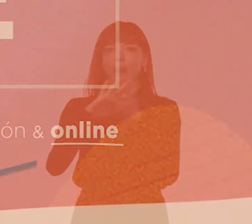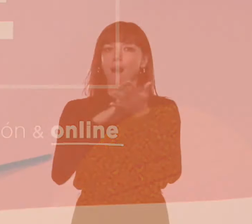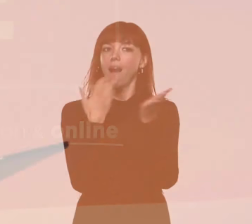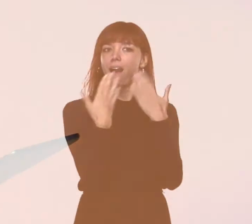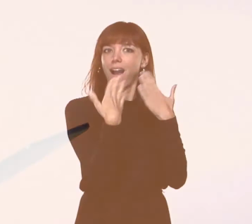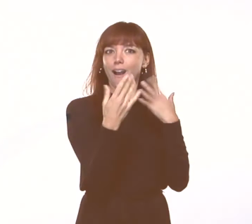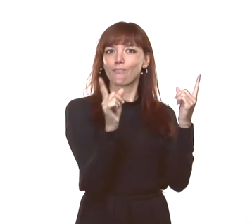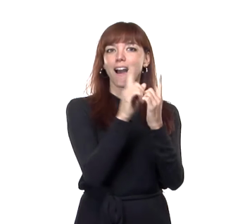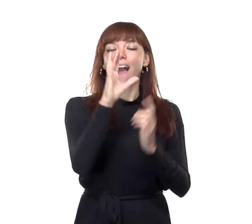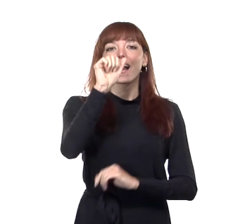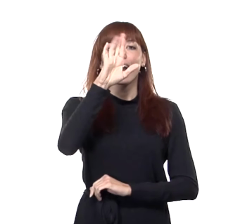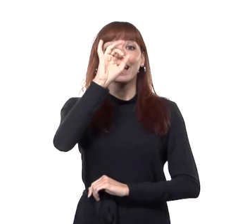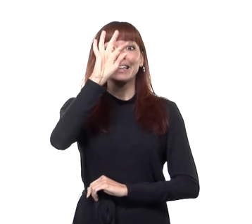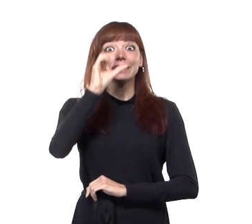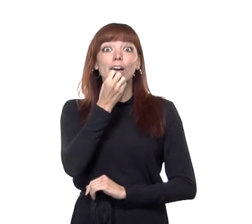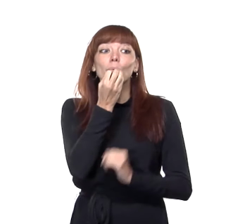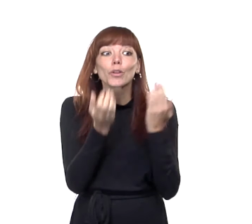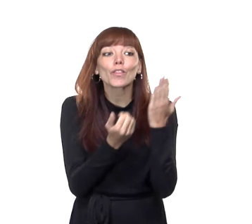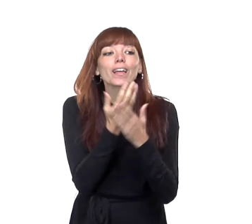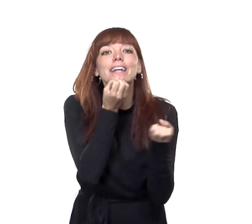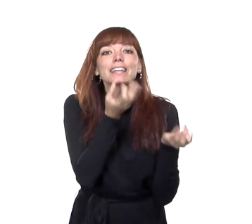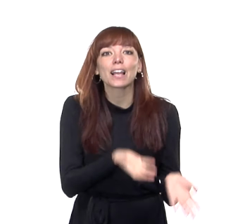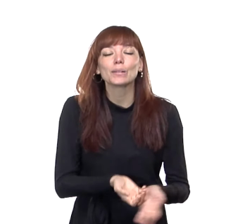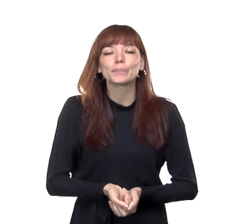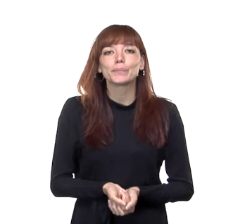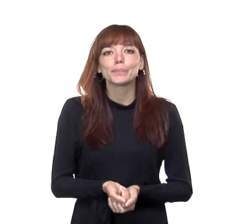karissa como nin